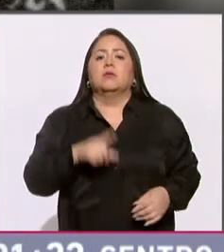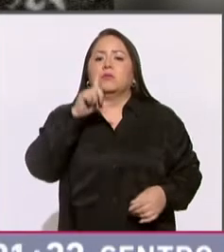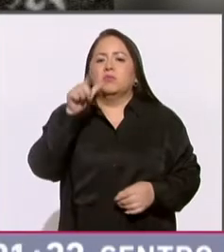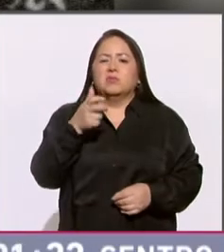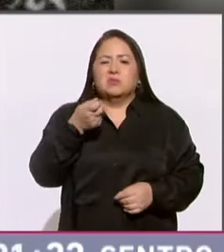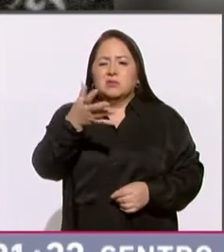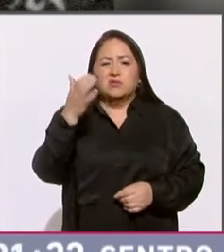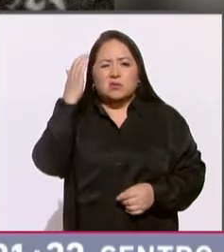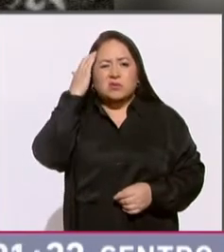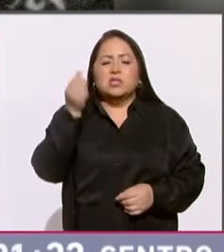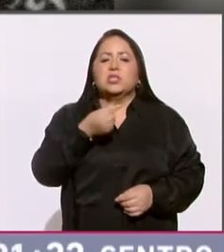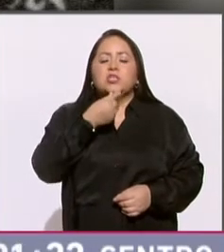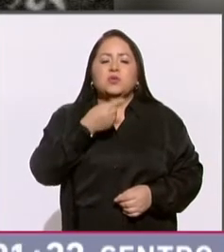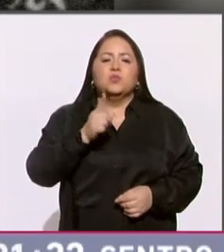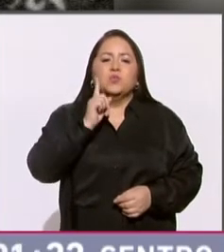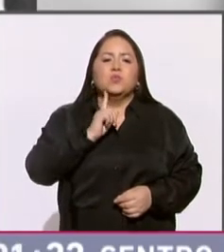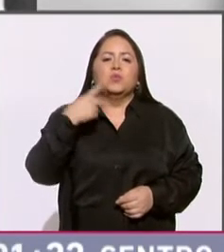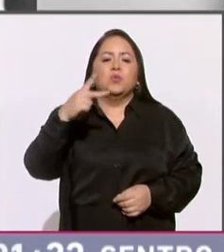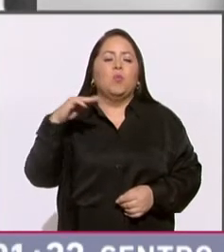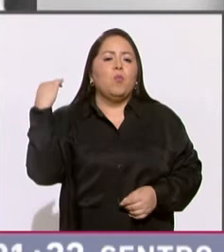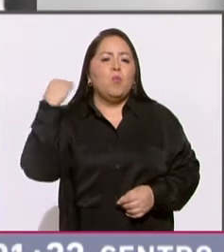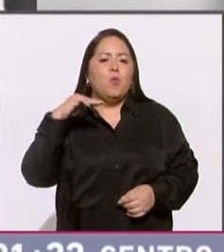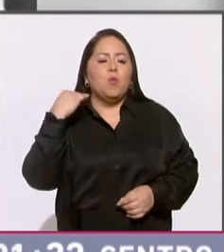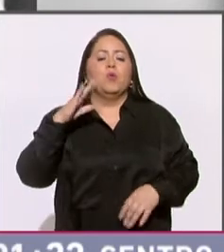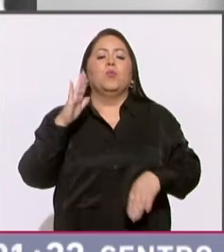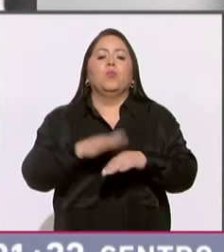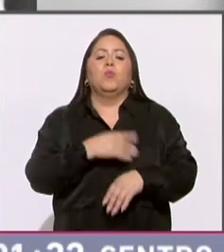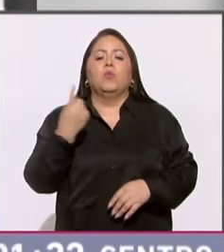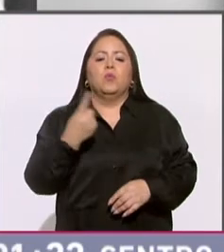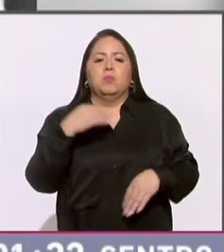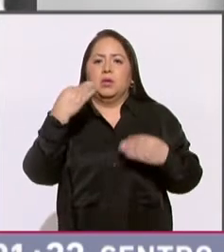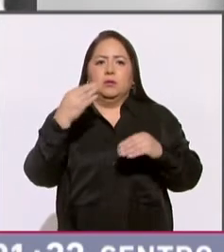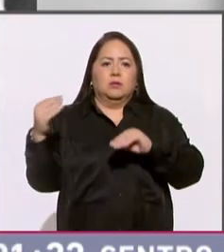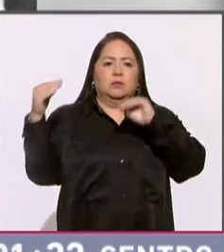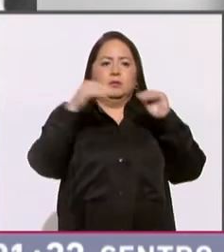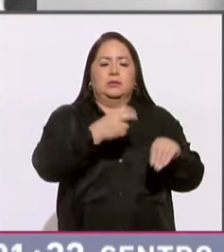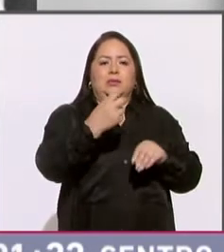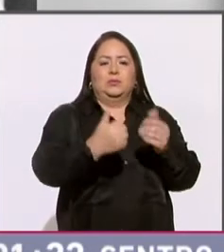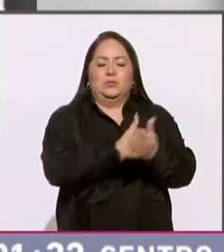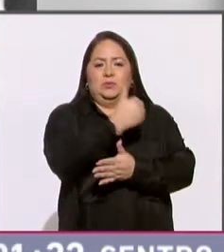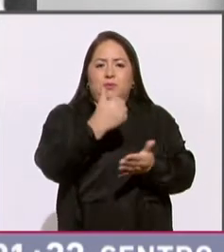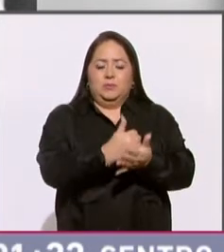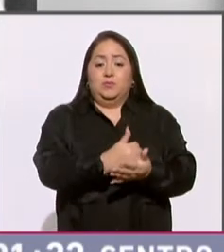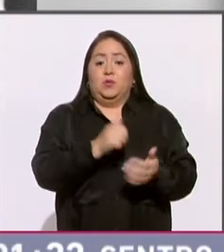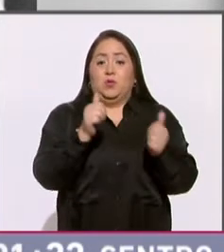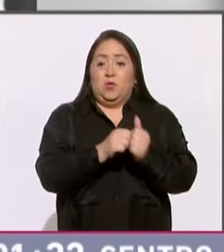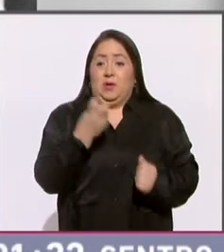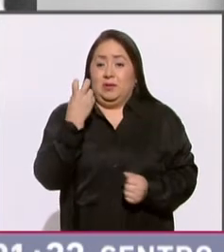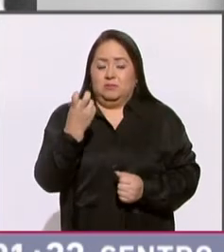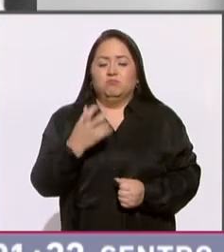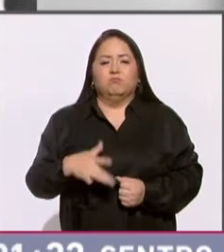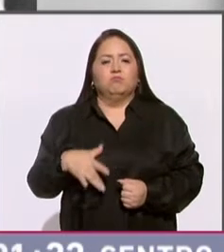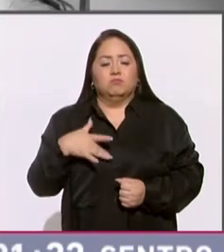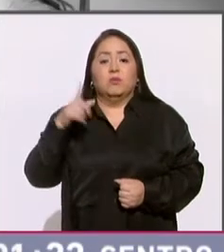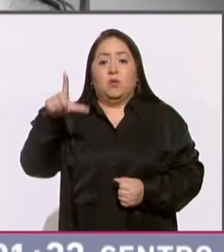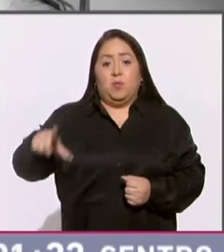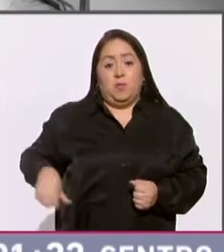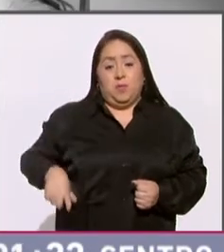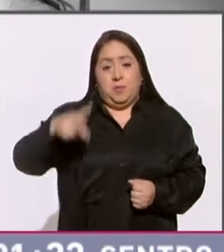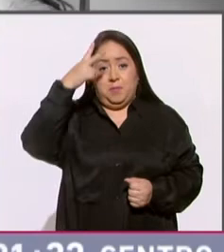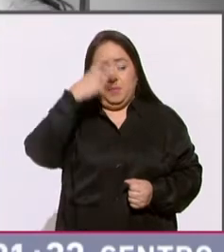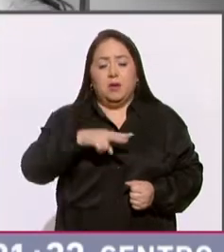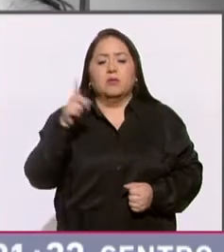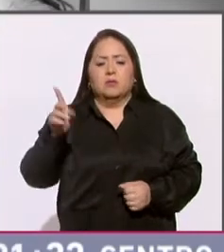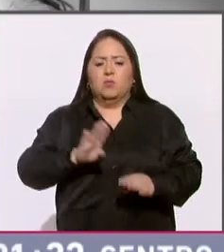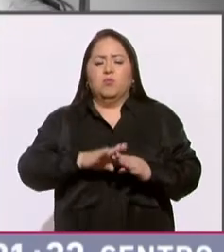conoció como los niños y niñas de morelia puesto que fueron alojados en esa ciudad con este gesto el gobierno de mexico enro